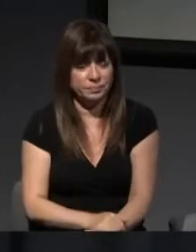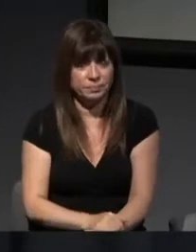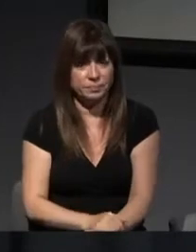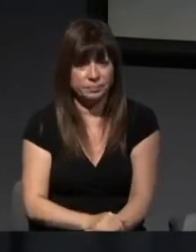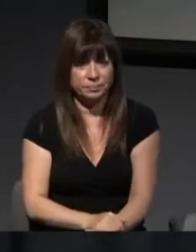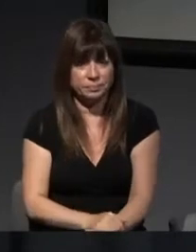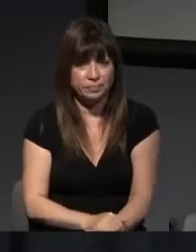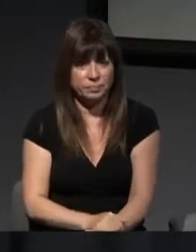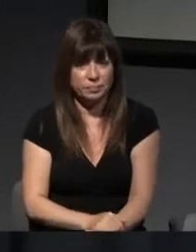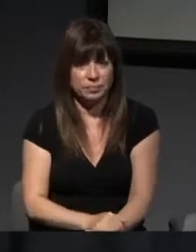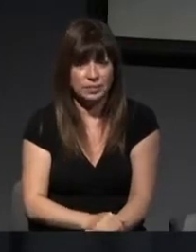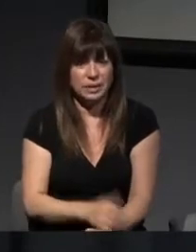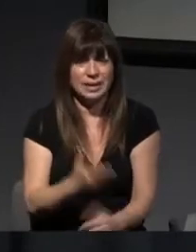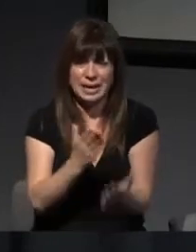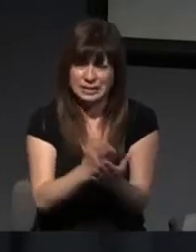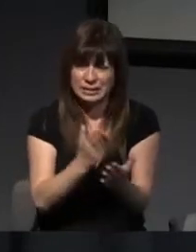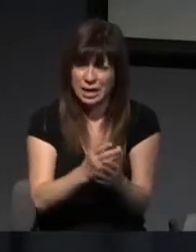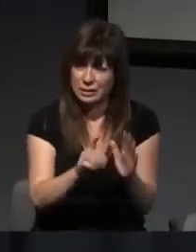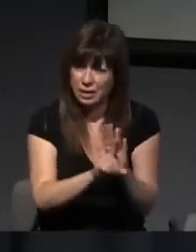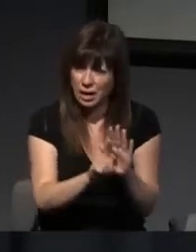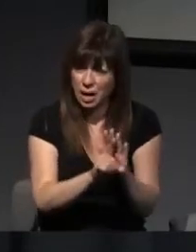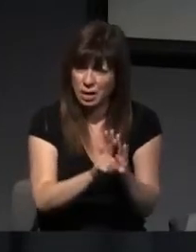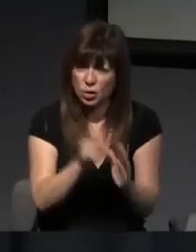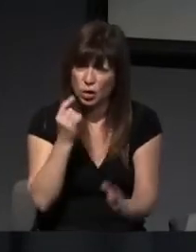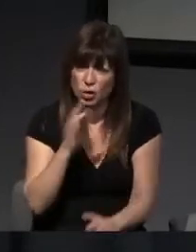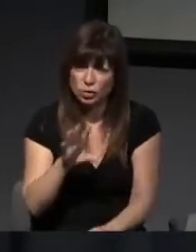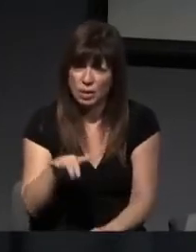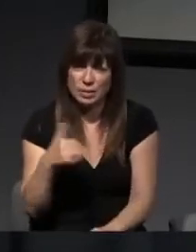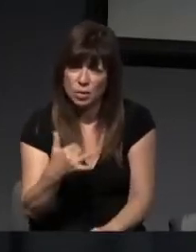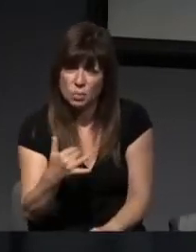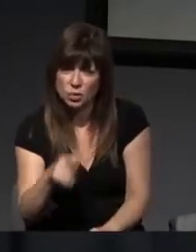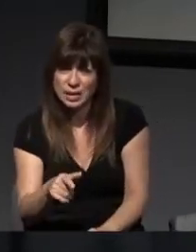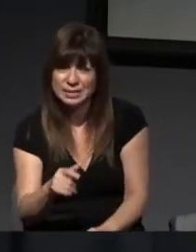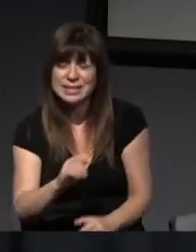exigencia legal, creo yo que es el principal desafío de que